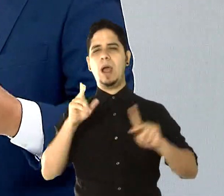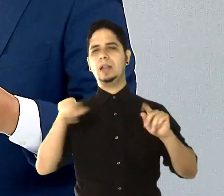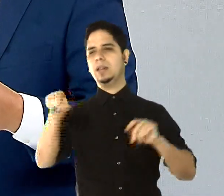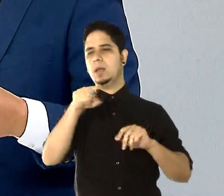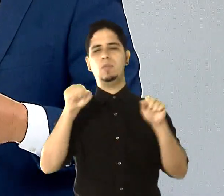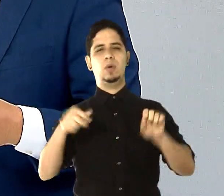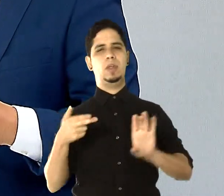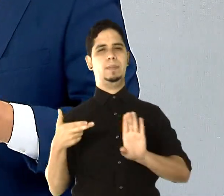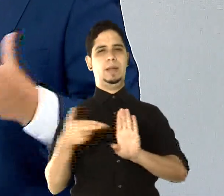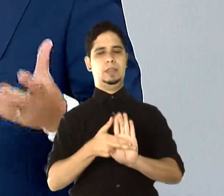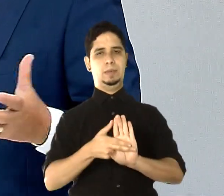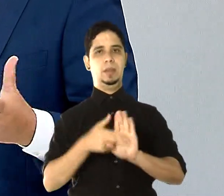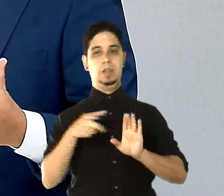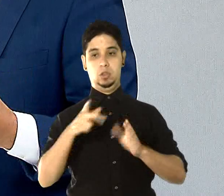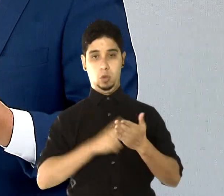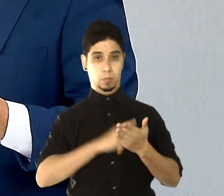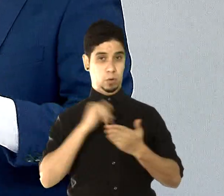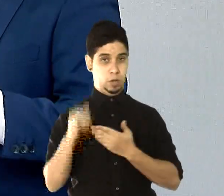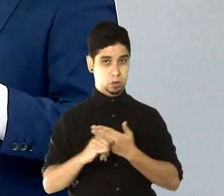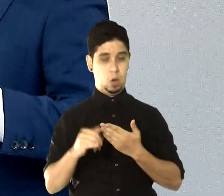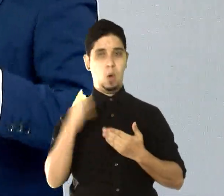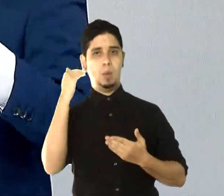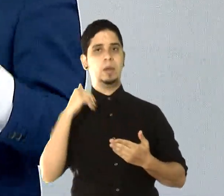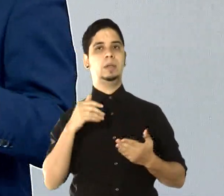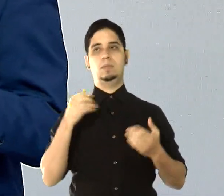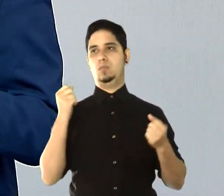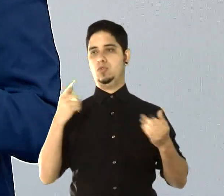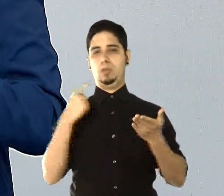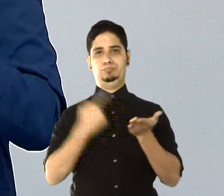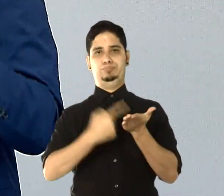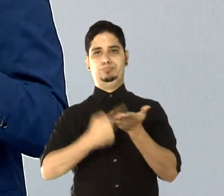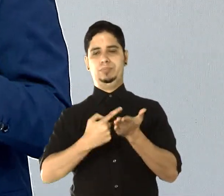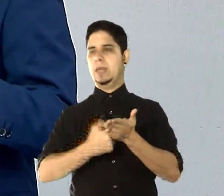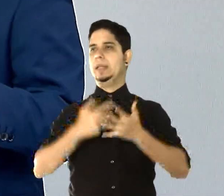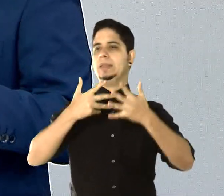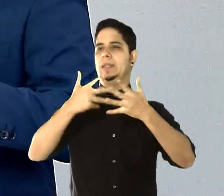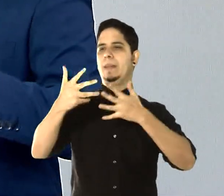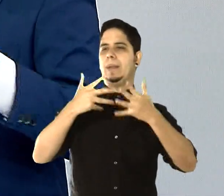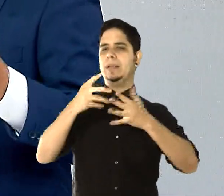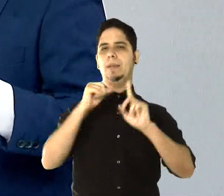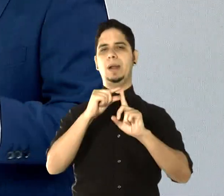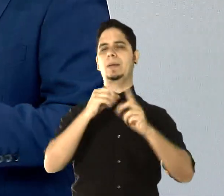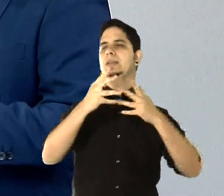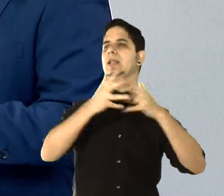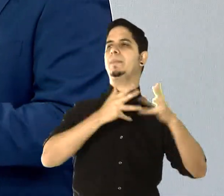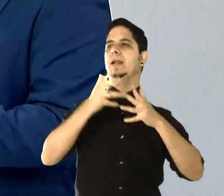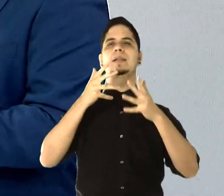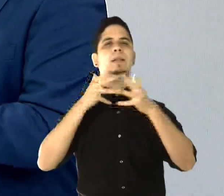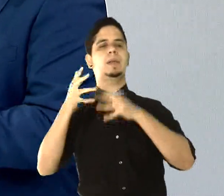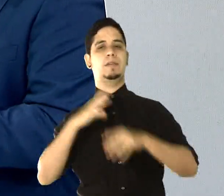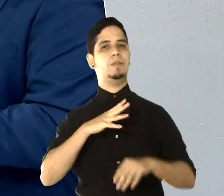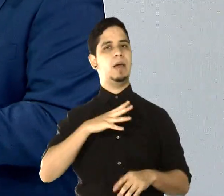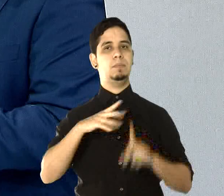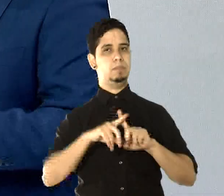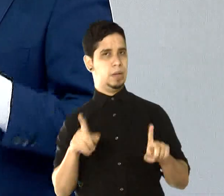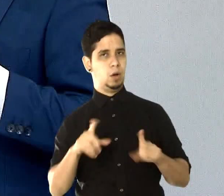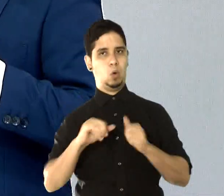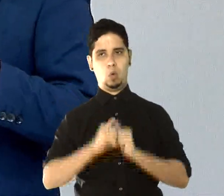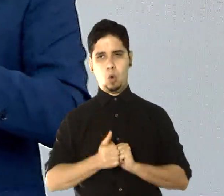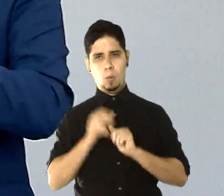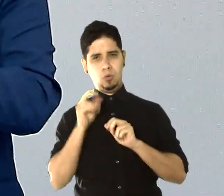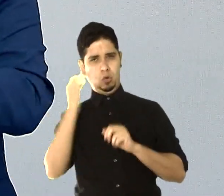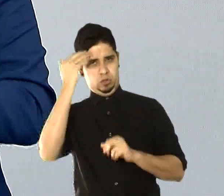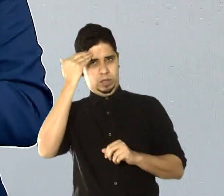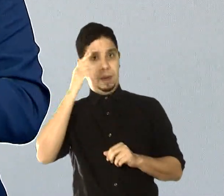partícipe de estos proyectos? Porque se habla mucho de transparencia, una palabra bonita, se utiliza en todas partes, pero hay que ejecutarla. Yo